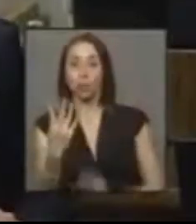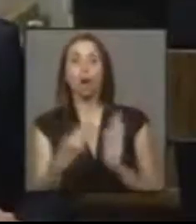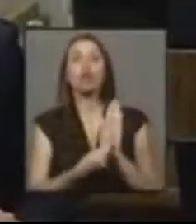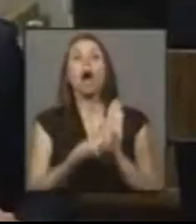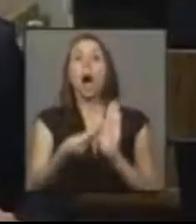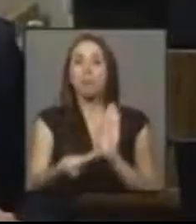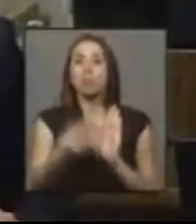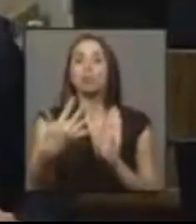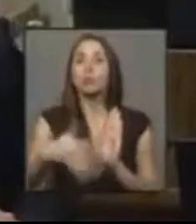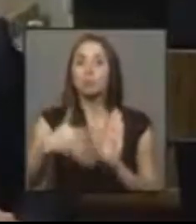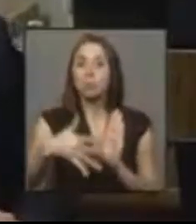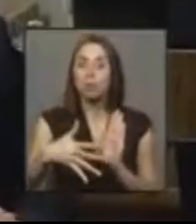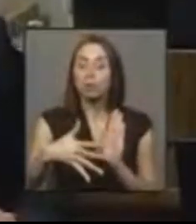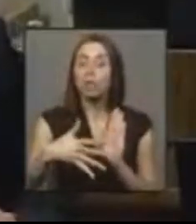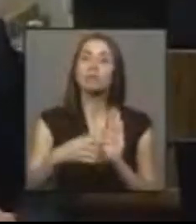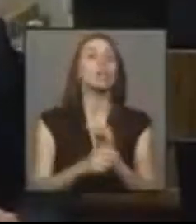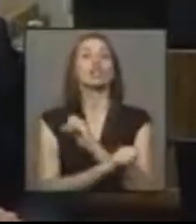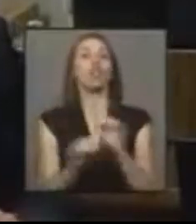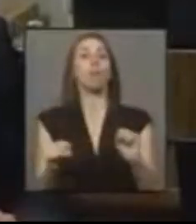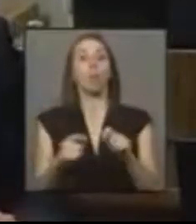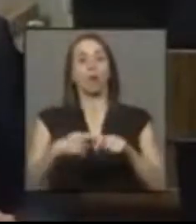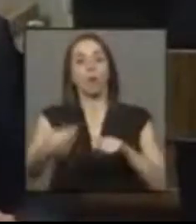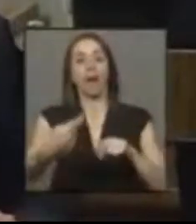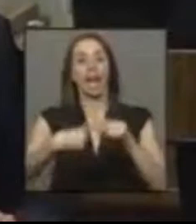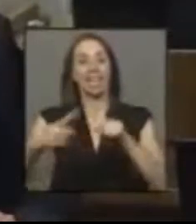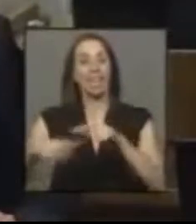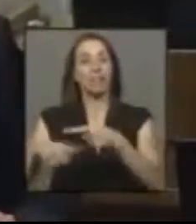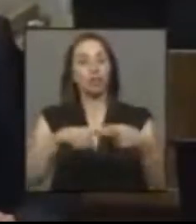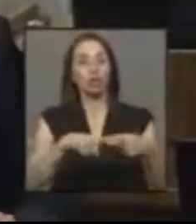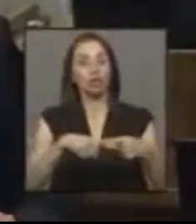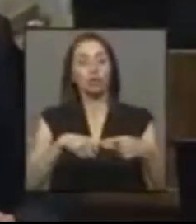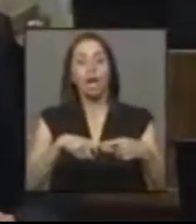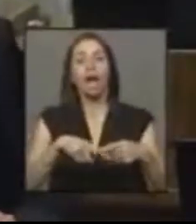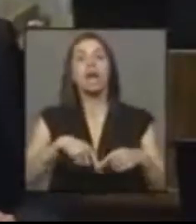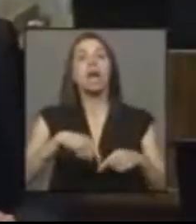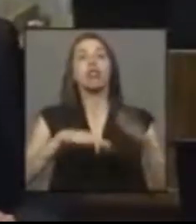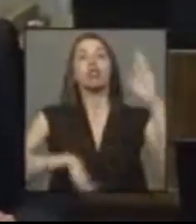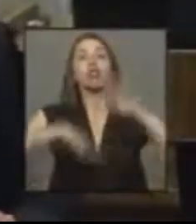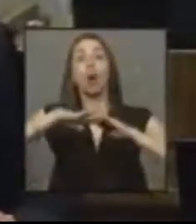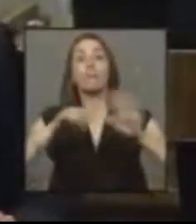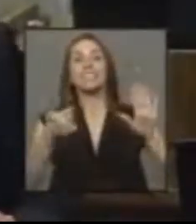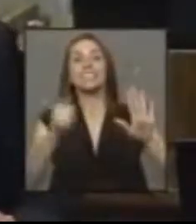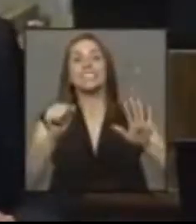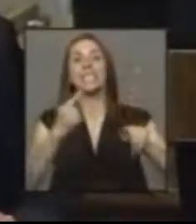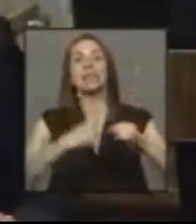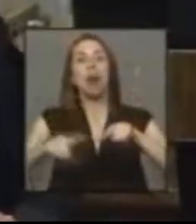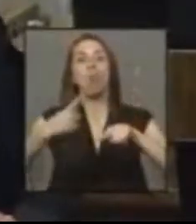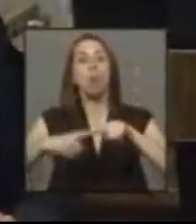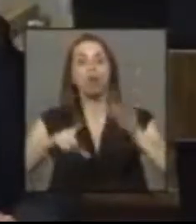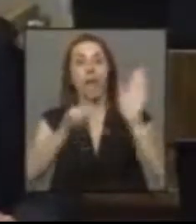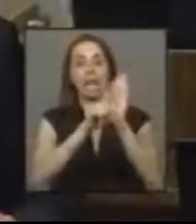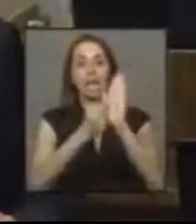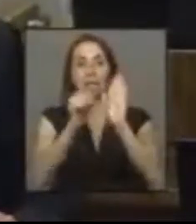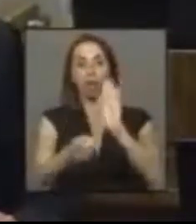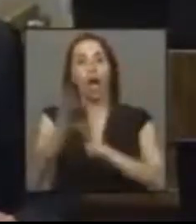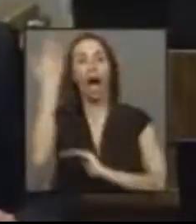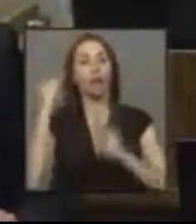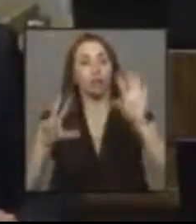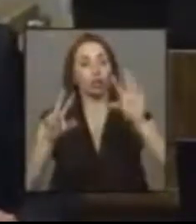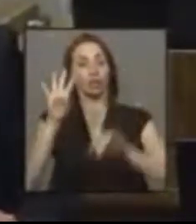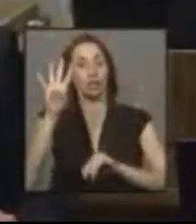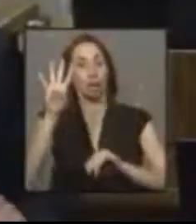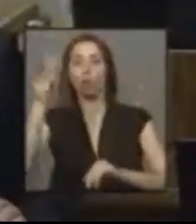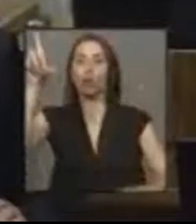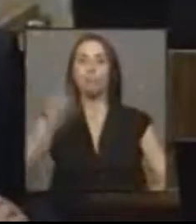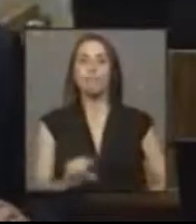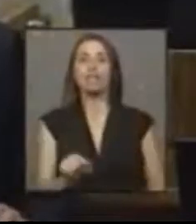sustantivo. Hoy día no se pueden otorgar créditos sociales de más de 60 cuotas por ley. Se redujo los 84 a